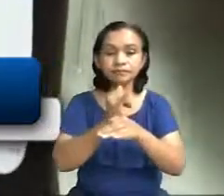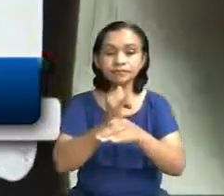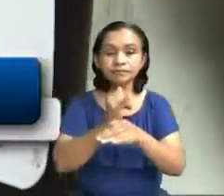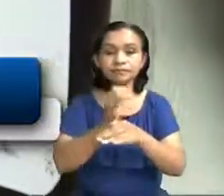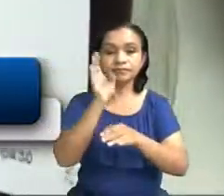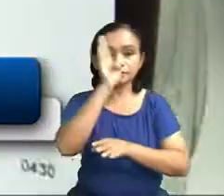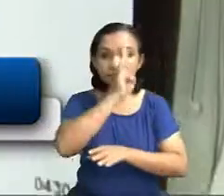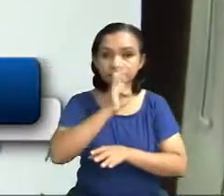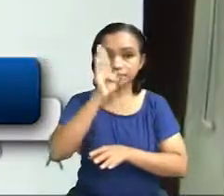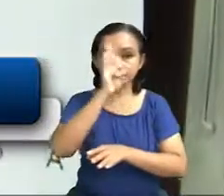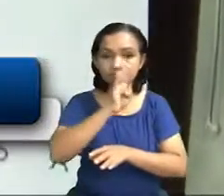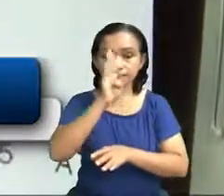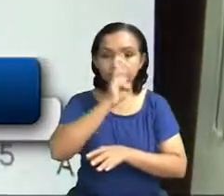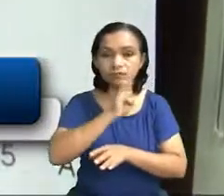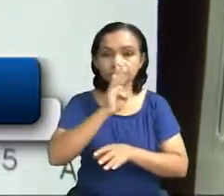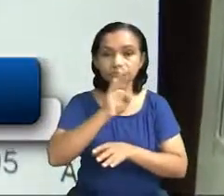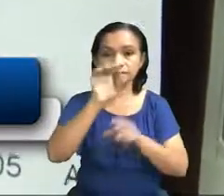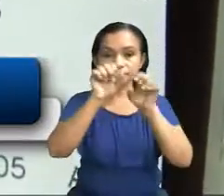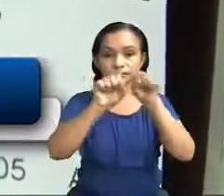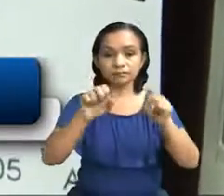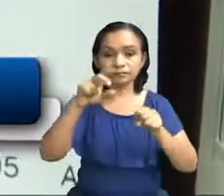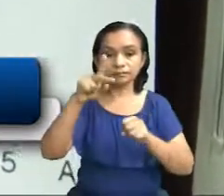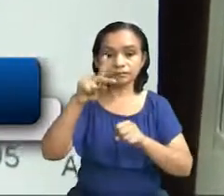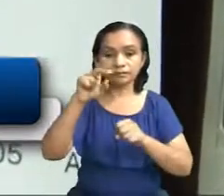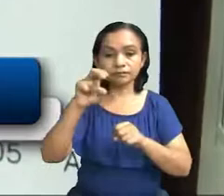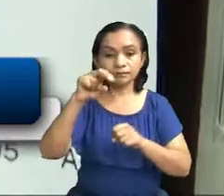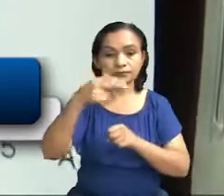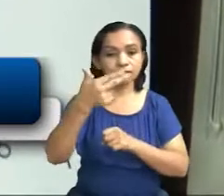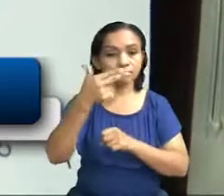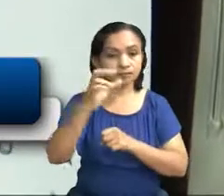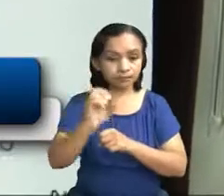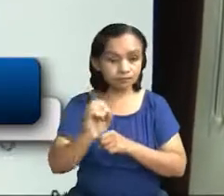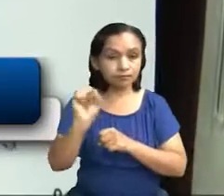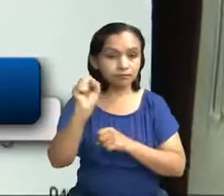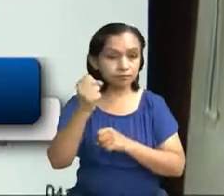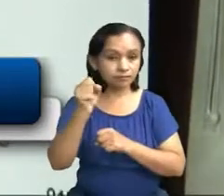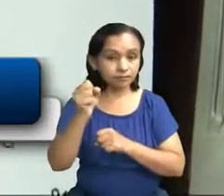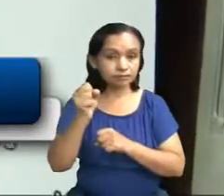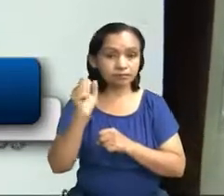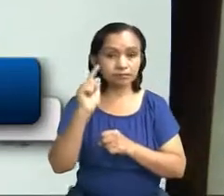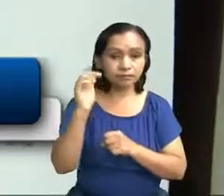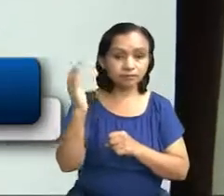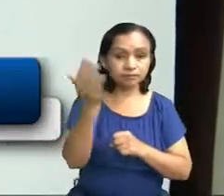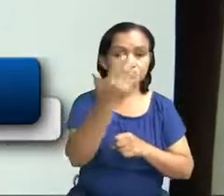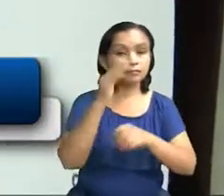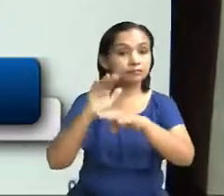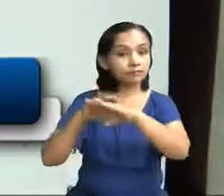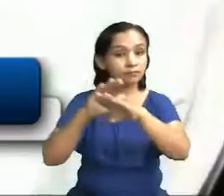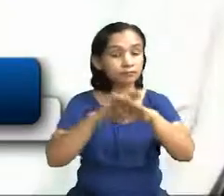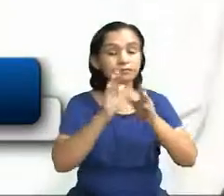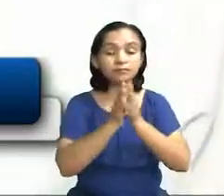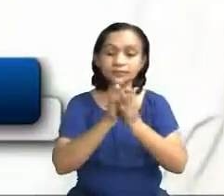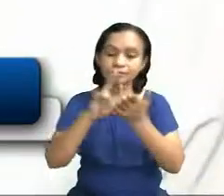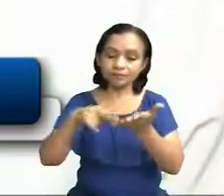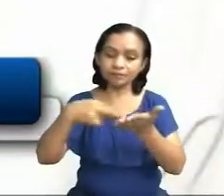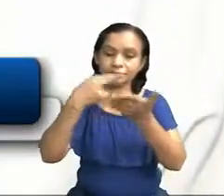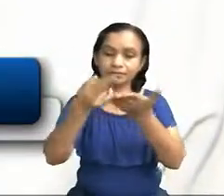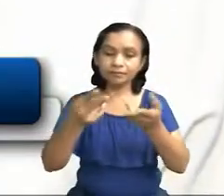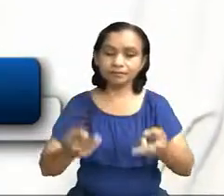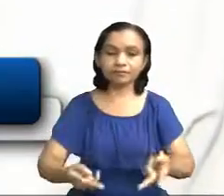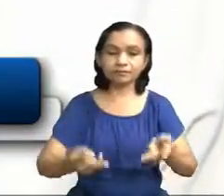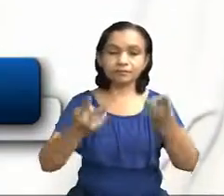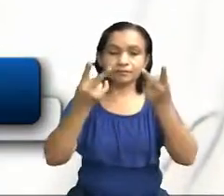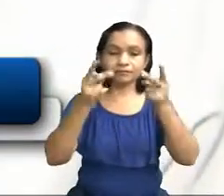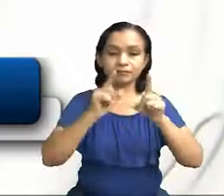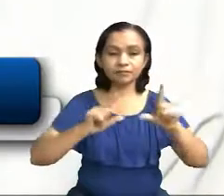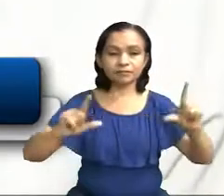la Iglesia Adventista de Bluefield, en la comunidad San Pancho, también allá en Bluefield, el día sábado. Así que están todos invitados a hacer su regalo de vida en esos